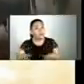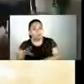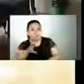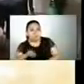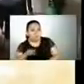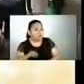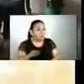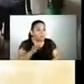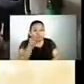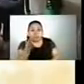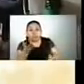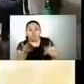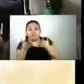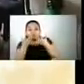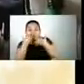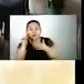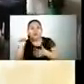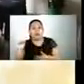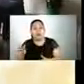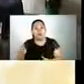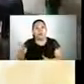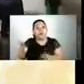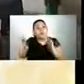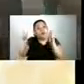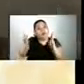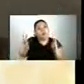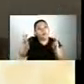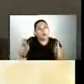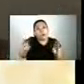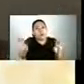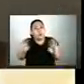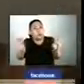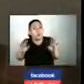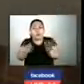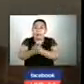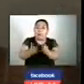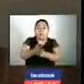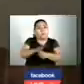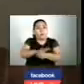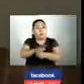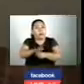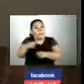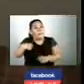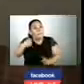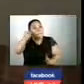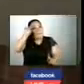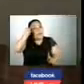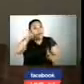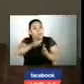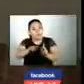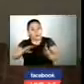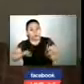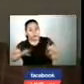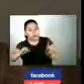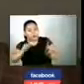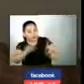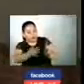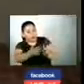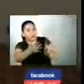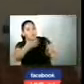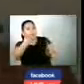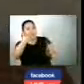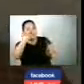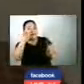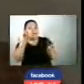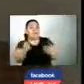marcar, detectar personas que se suponía que no estaban afectadas por COVID-19 y en todos los casos, al estar identificadas, registradas